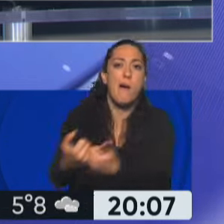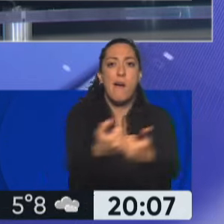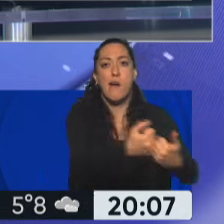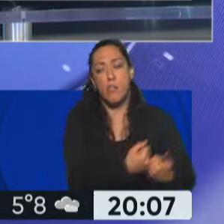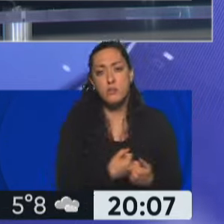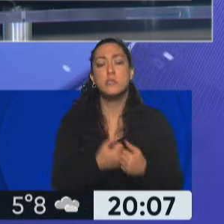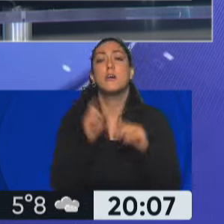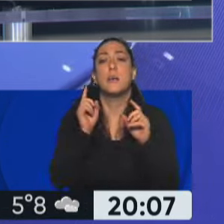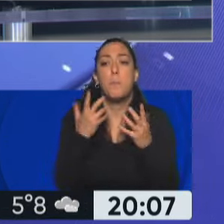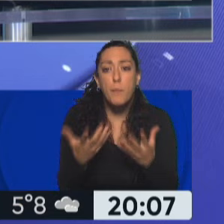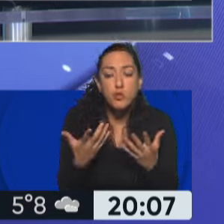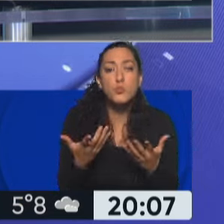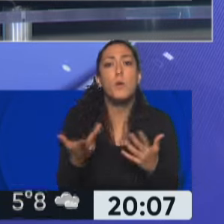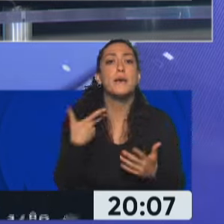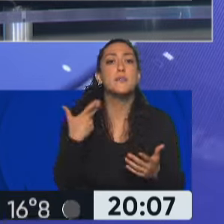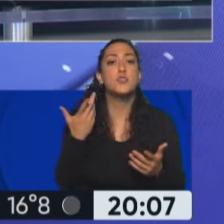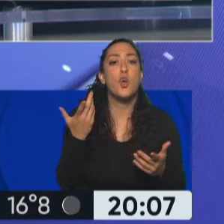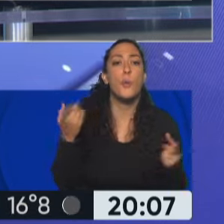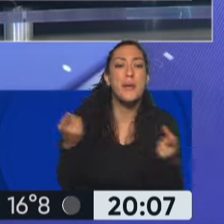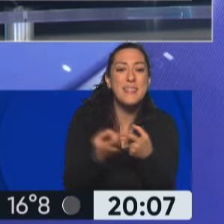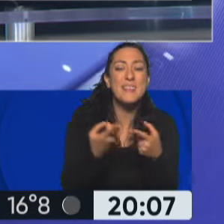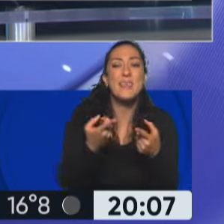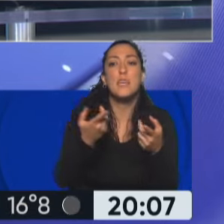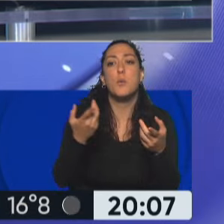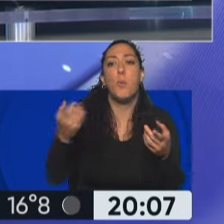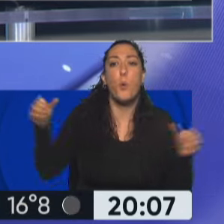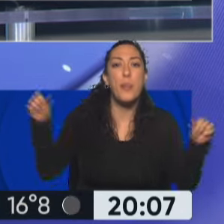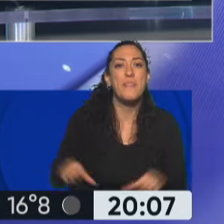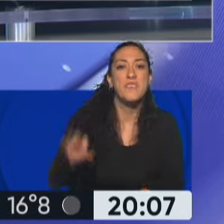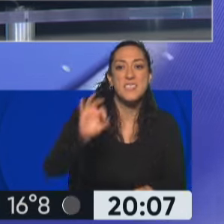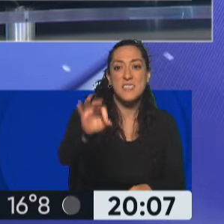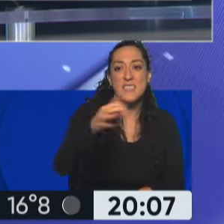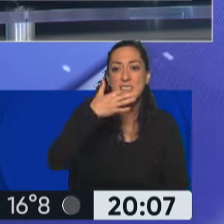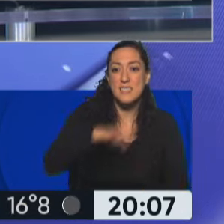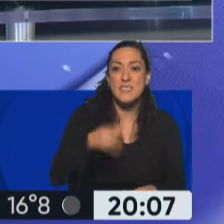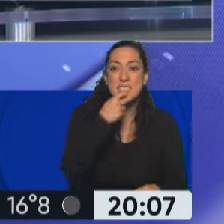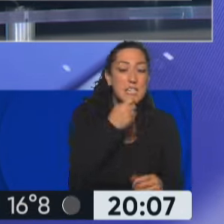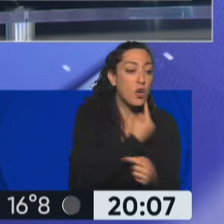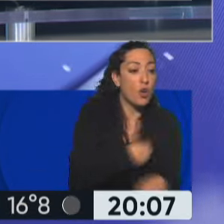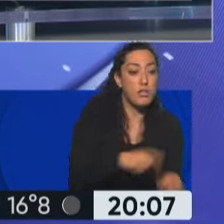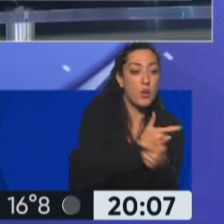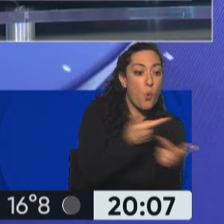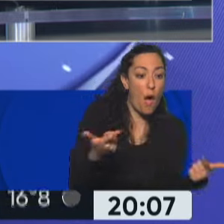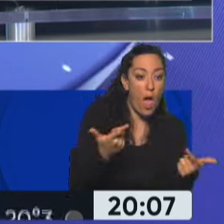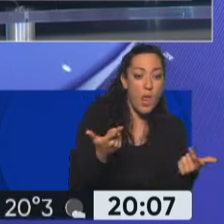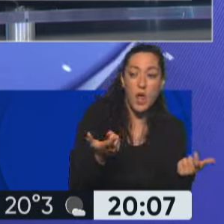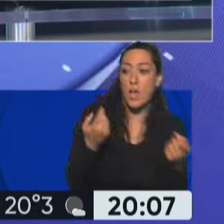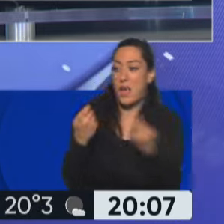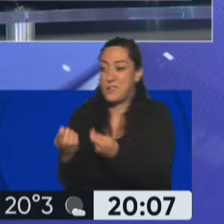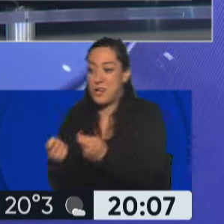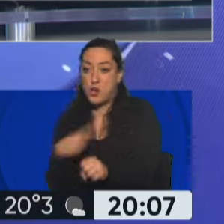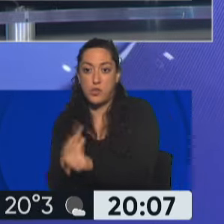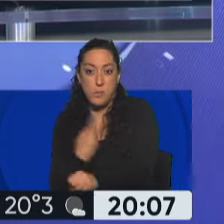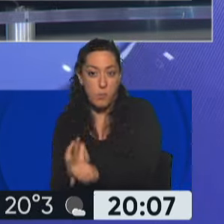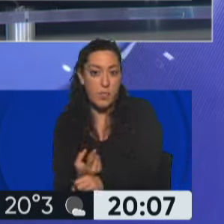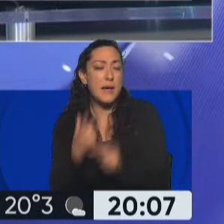supuesto la interpretación de Cuál es el objetivo con un déficit cero Nadie puede gastar lo que no tiene entonces me parece que son muy válidos